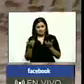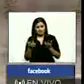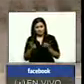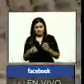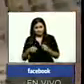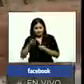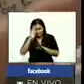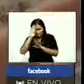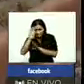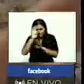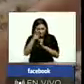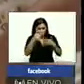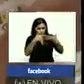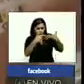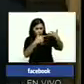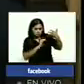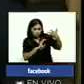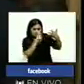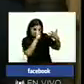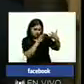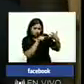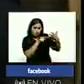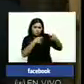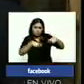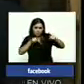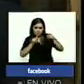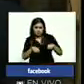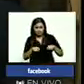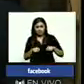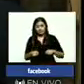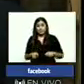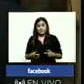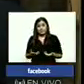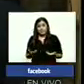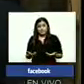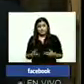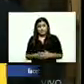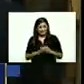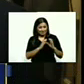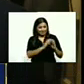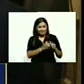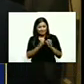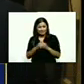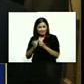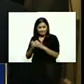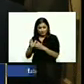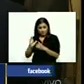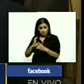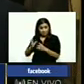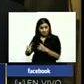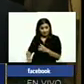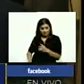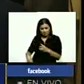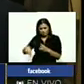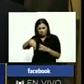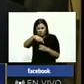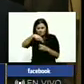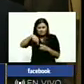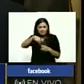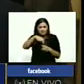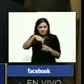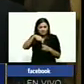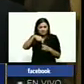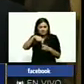ley como base del pacto social bueno la división de poderes es precisamente la posibilidad de que no